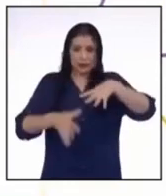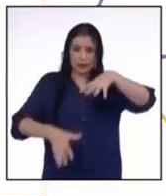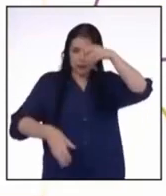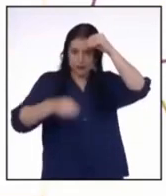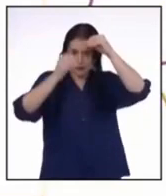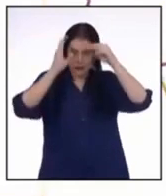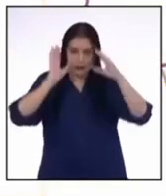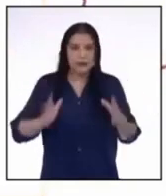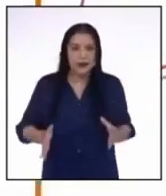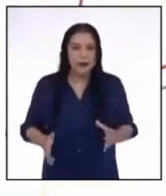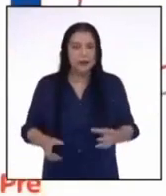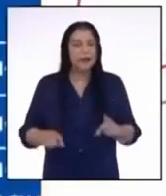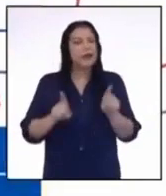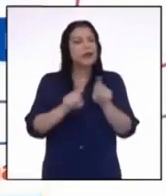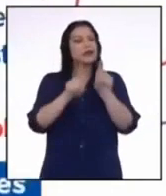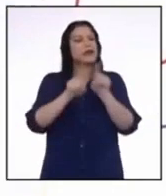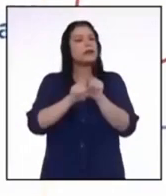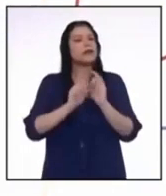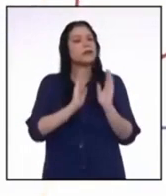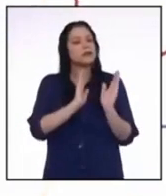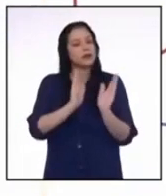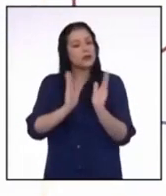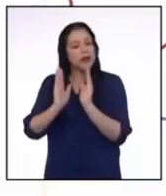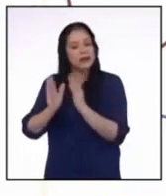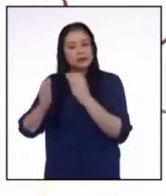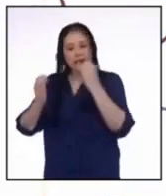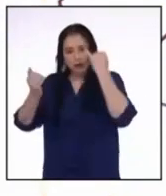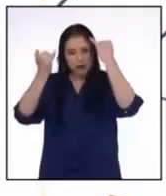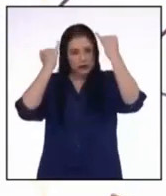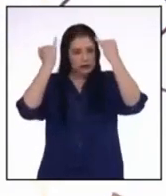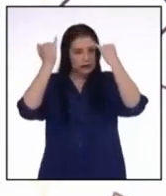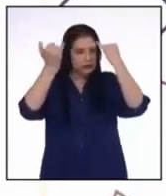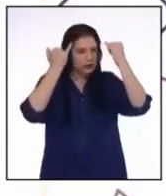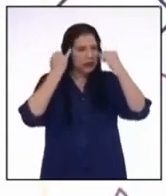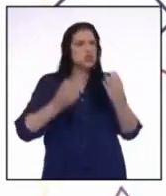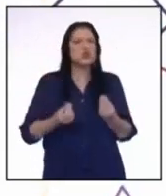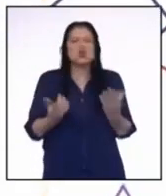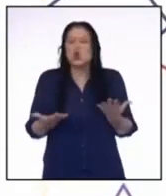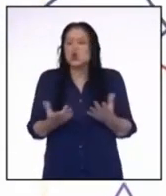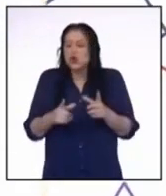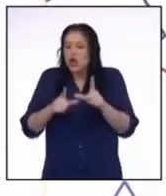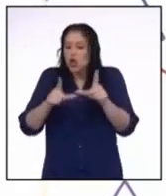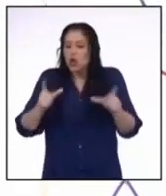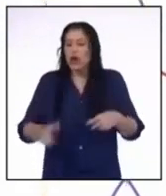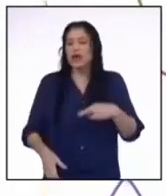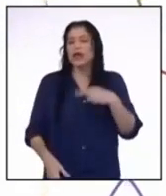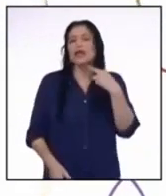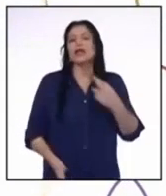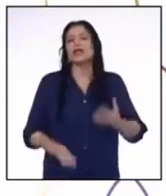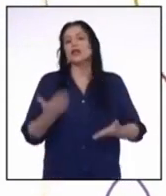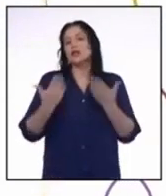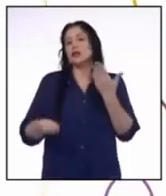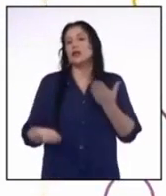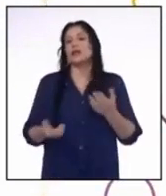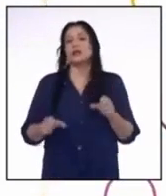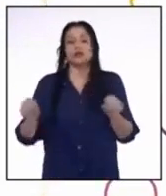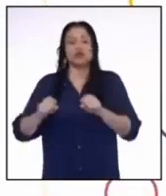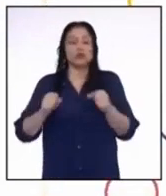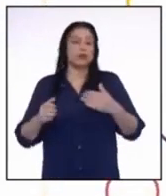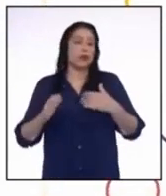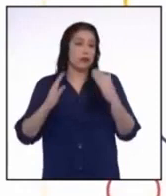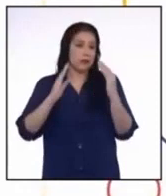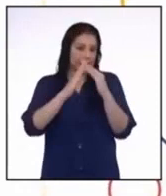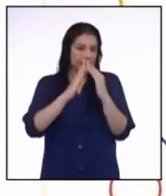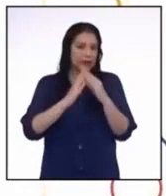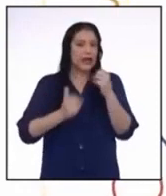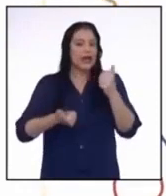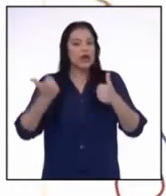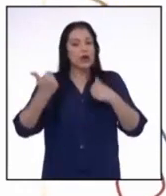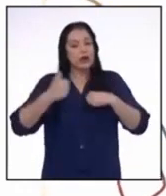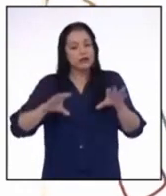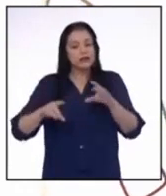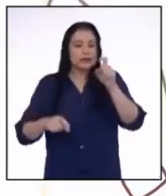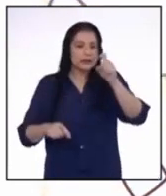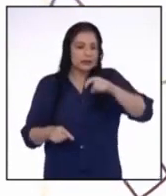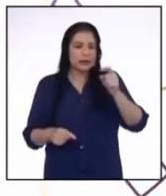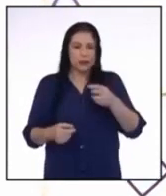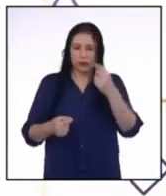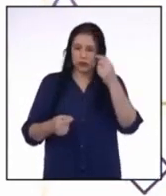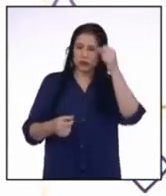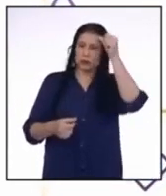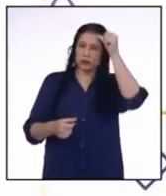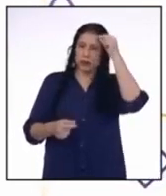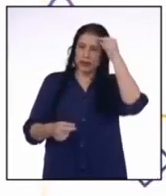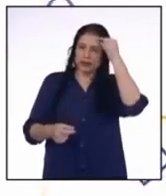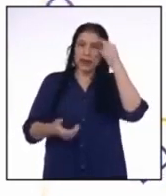aprendizaje. También hemos organizado nuestras ideas sobre la ubicación y riesgos que puede haber ante un sismo y las acciones que debemos tomar